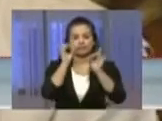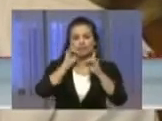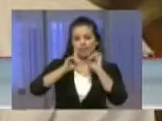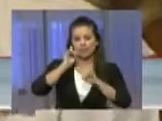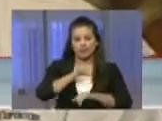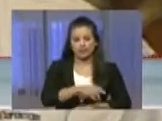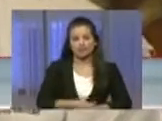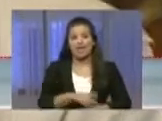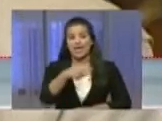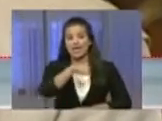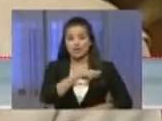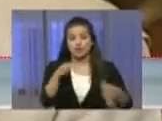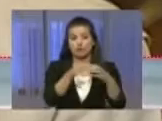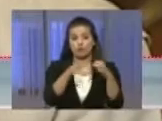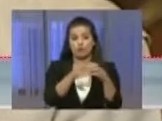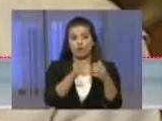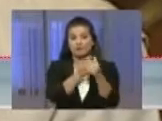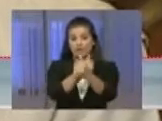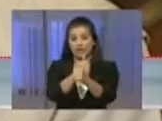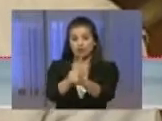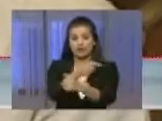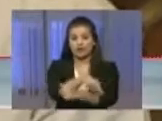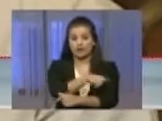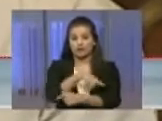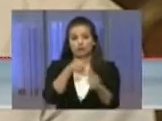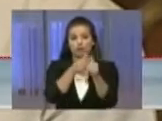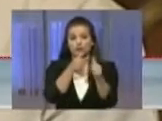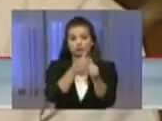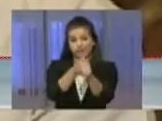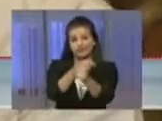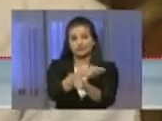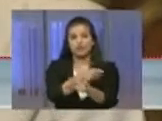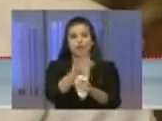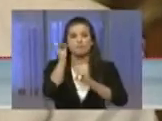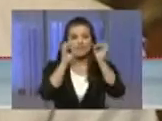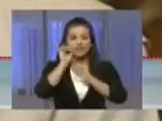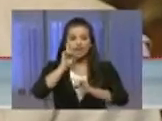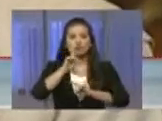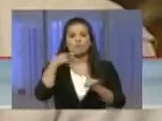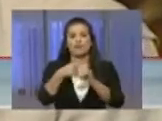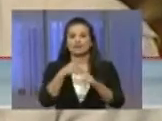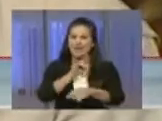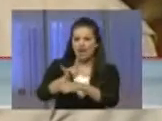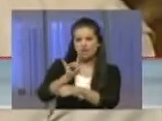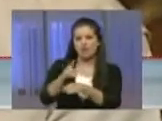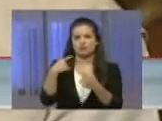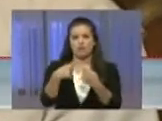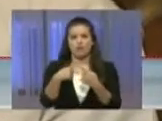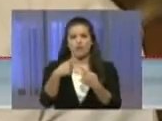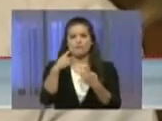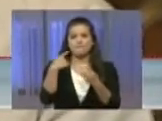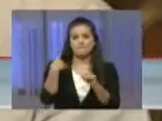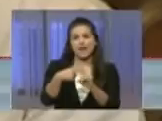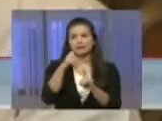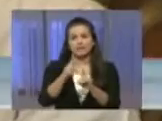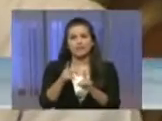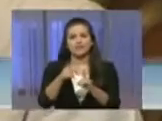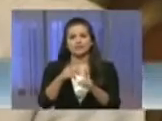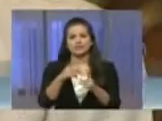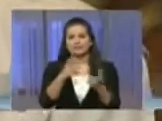sus propios seguidores venían mintiéndole venían engañándolos actuando